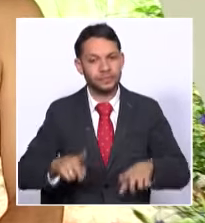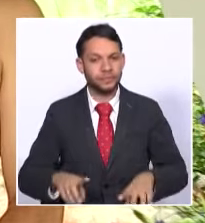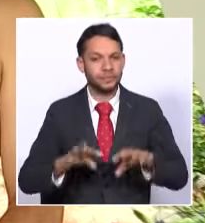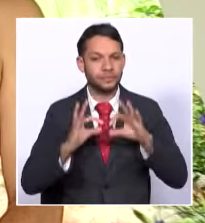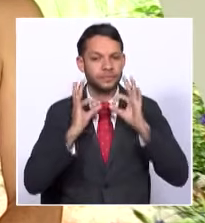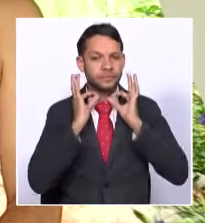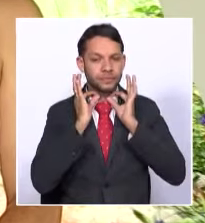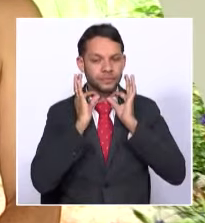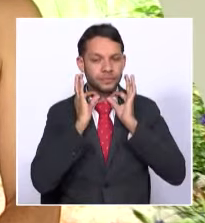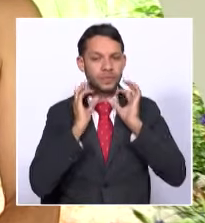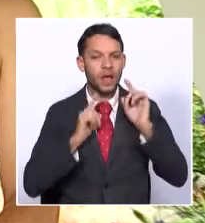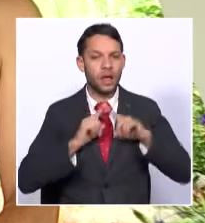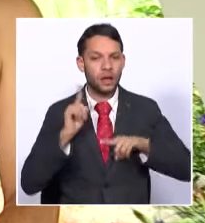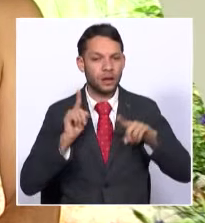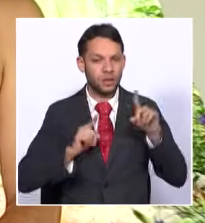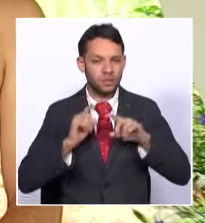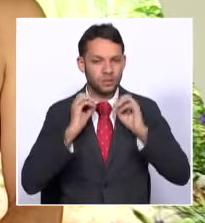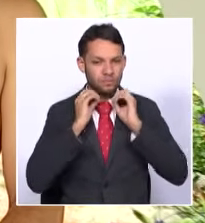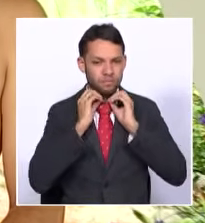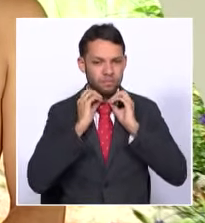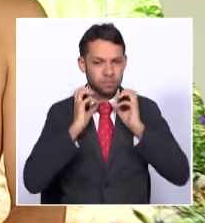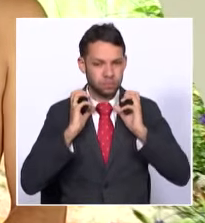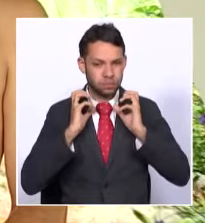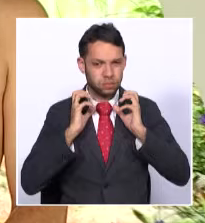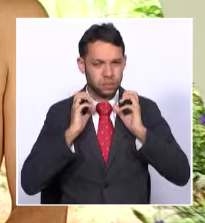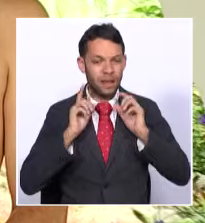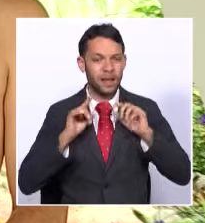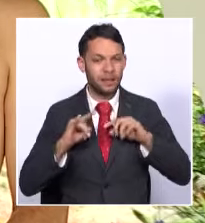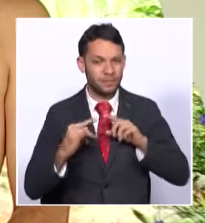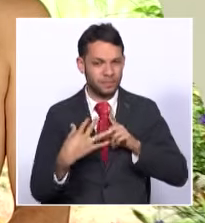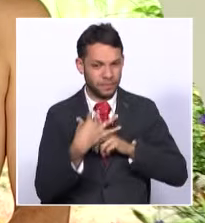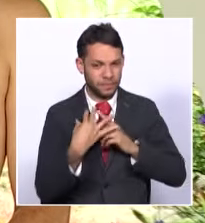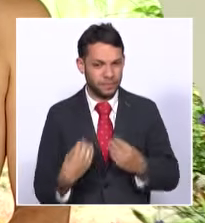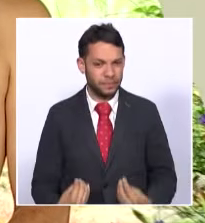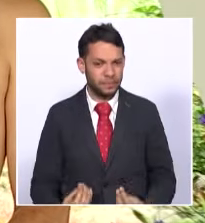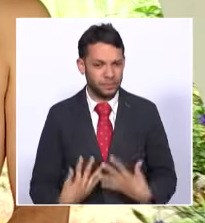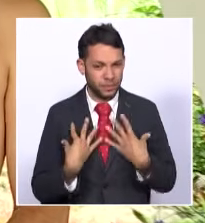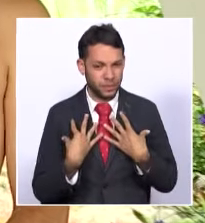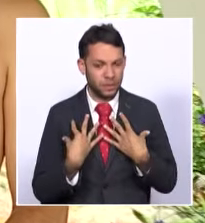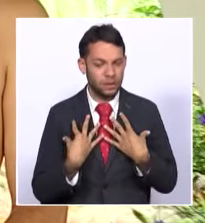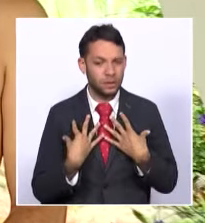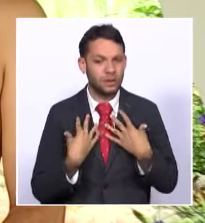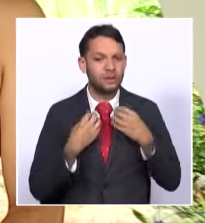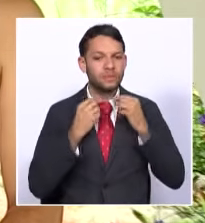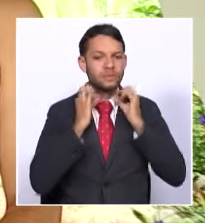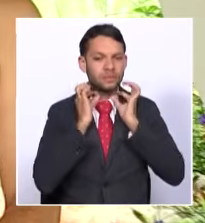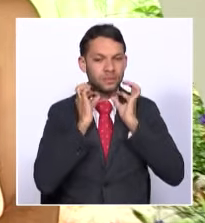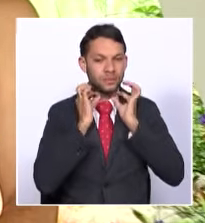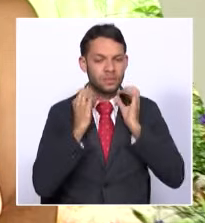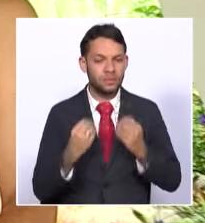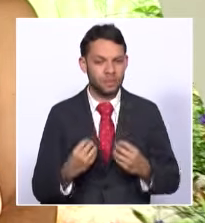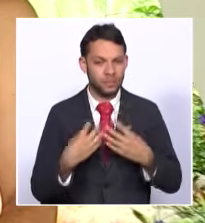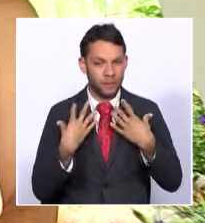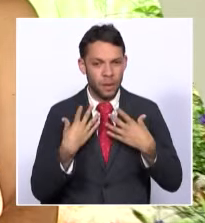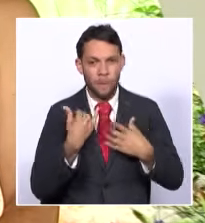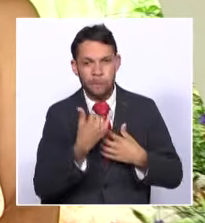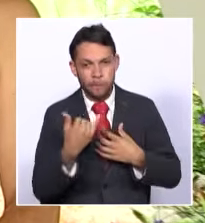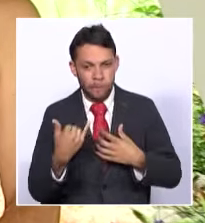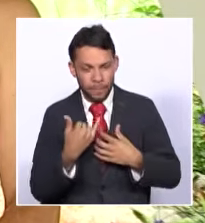las amigdalitis. Porque cuando hay una infección a nivel de las amígdalas hay